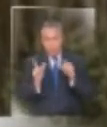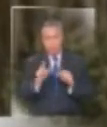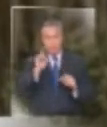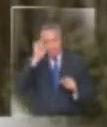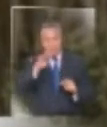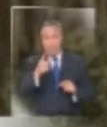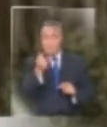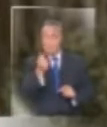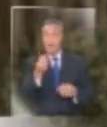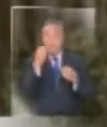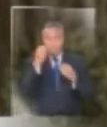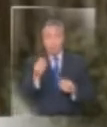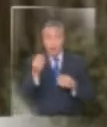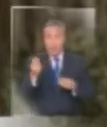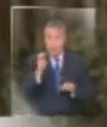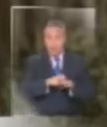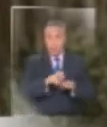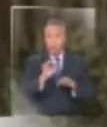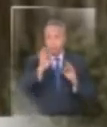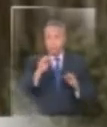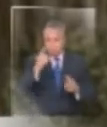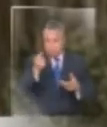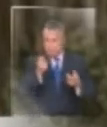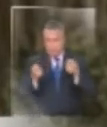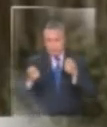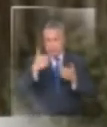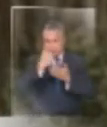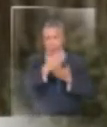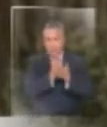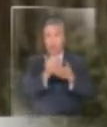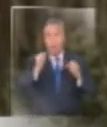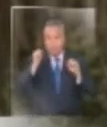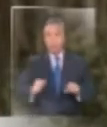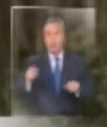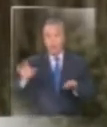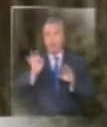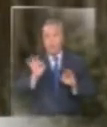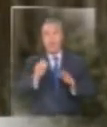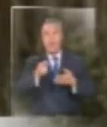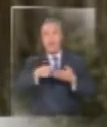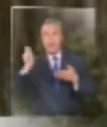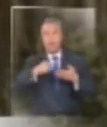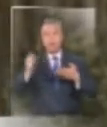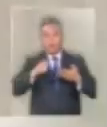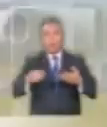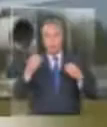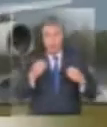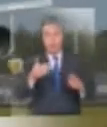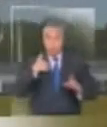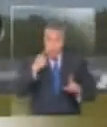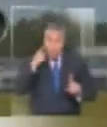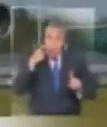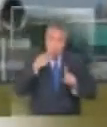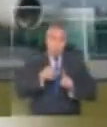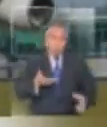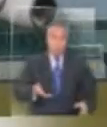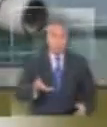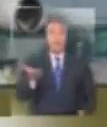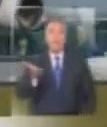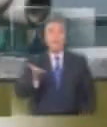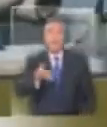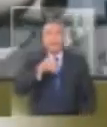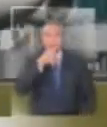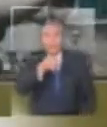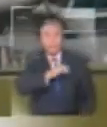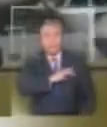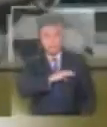buen precio y una buena estrategia comercial podremos tener un buen resultado, y eso es a lo que apuntamos. ¿Qué dicen los chilenos? ¿Confían